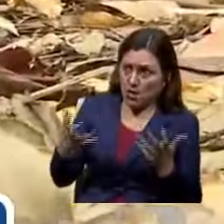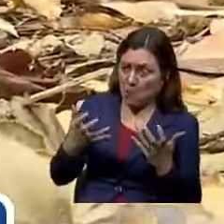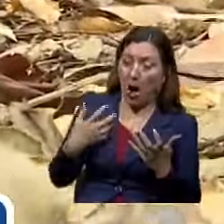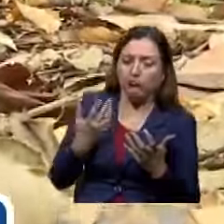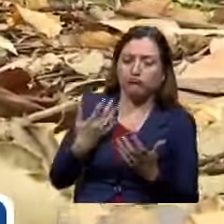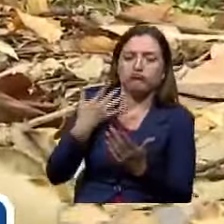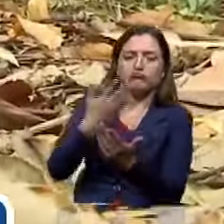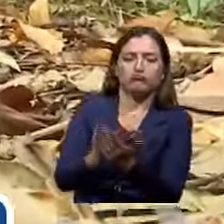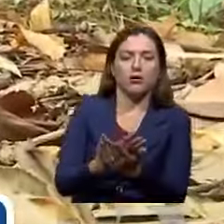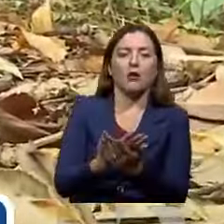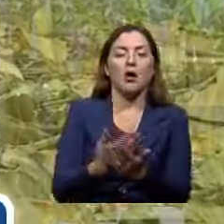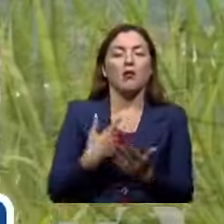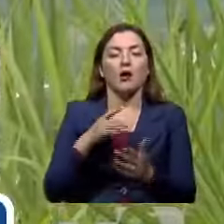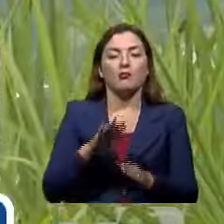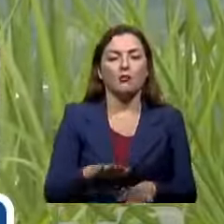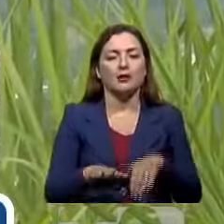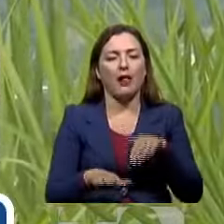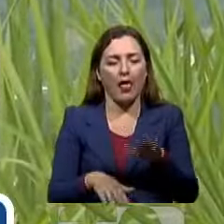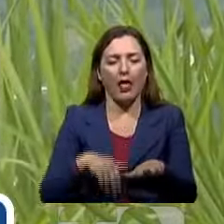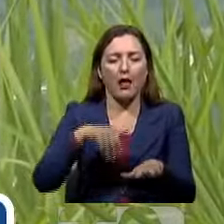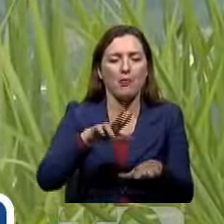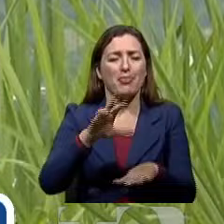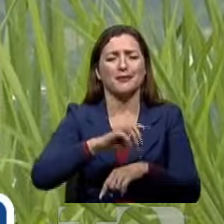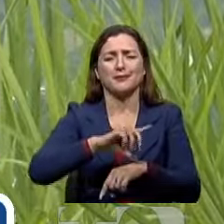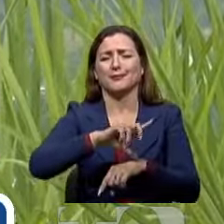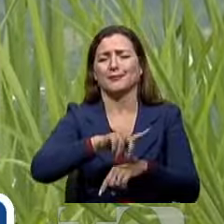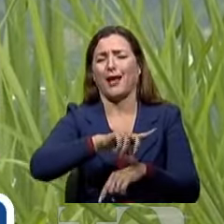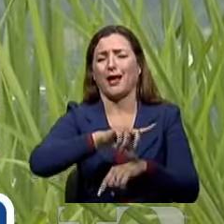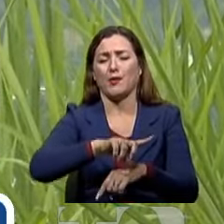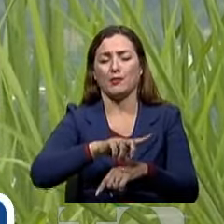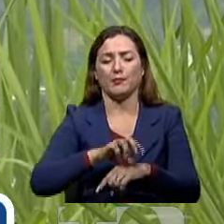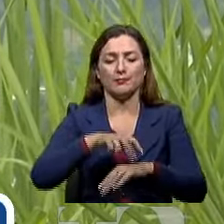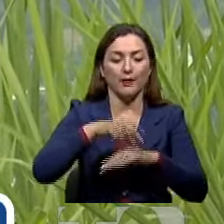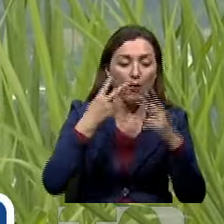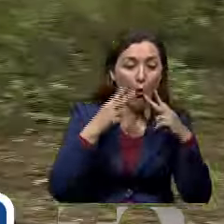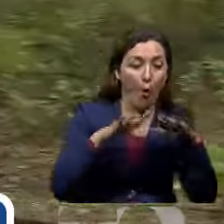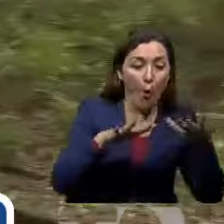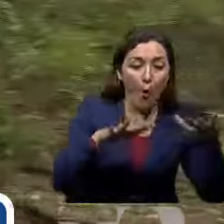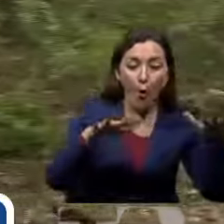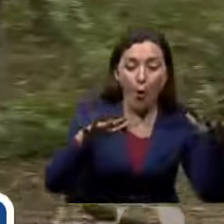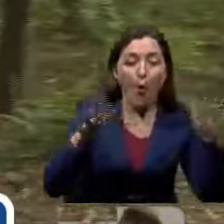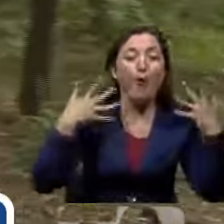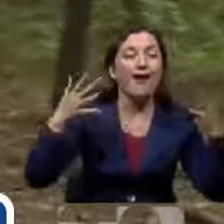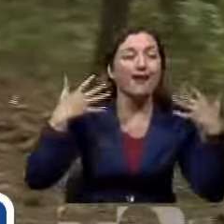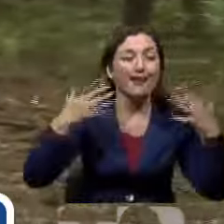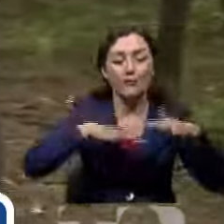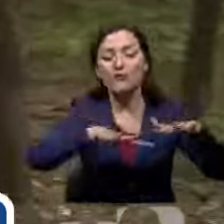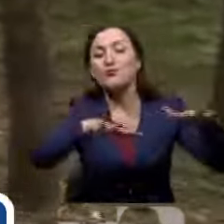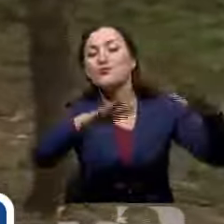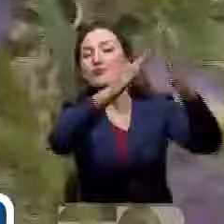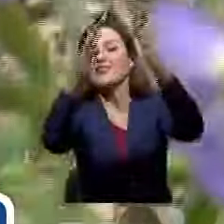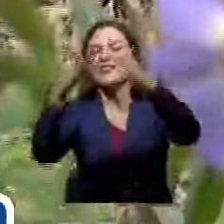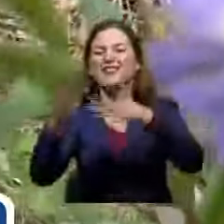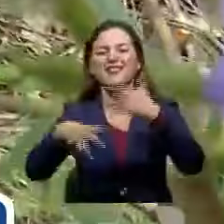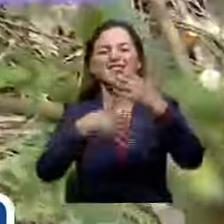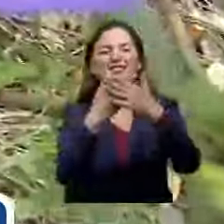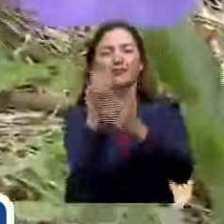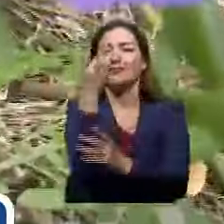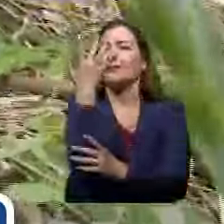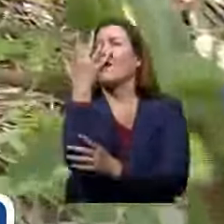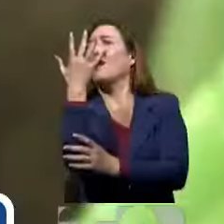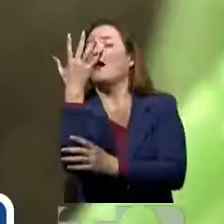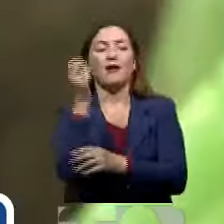aproximadamente 30 minutos al mirador que tiene el bosque, donde se puede observar a Guayaquil. En el trayecto se puede apreciar árboles, flores